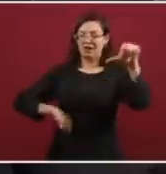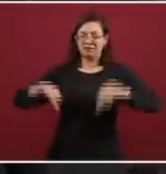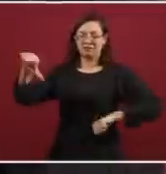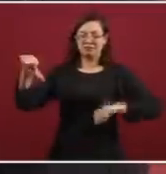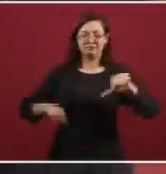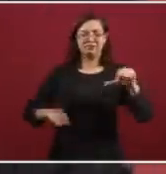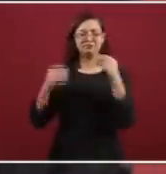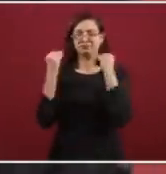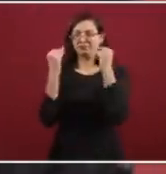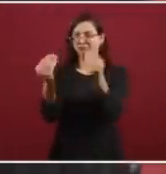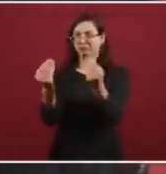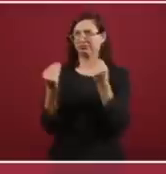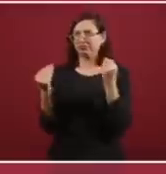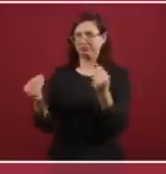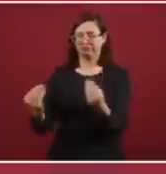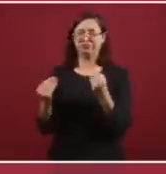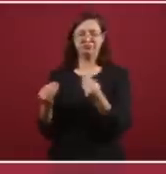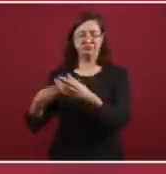Tengo que